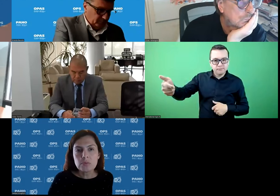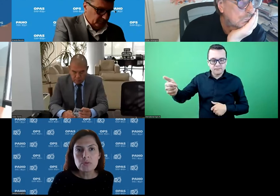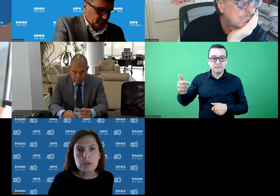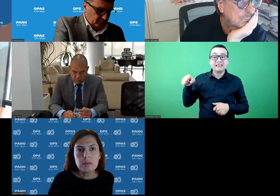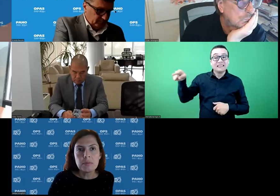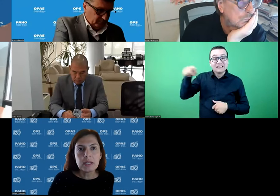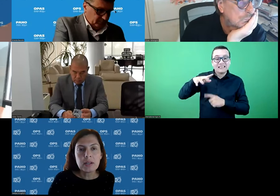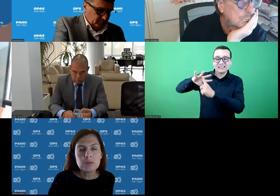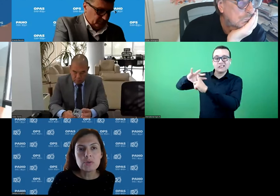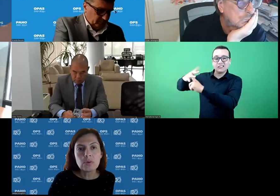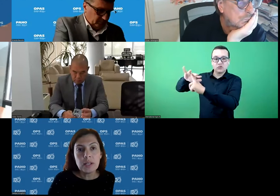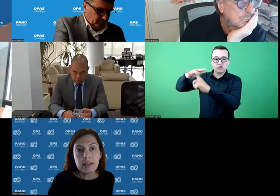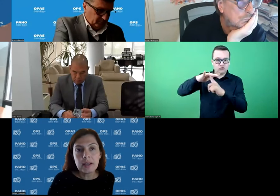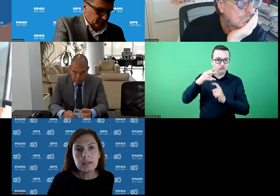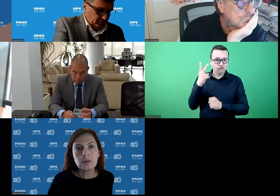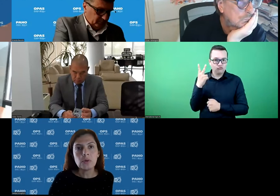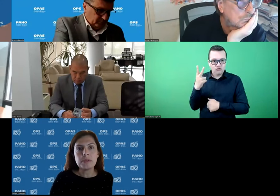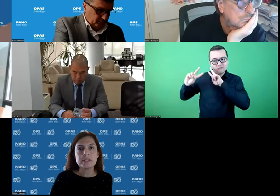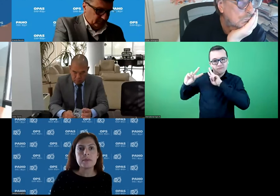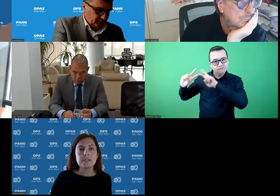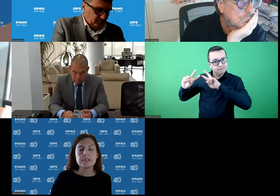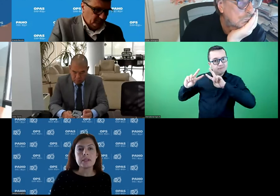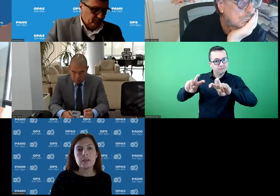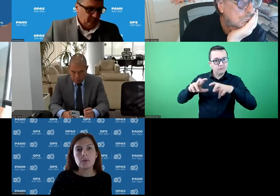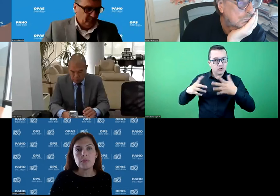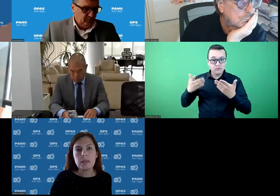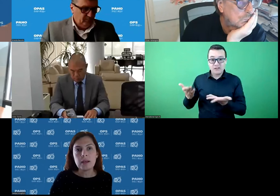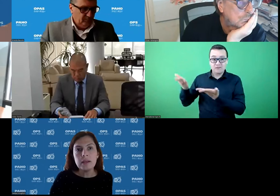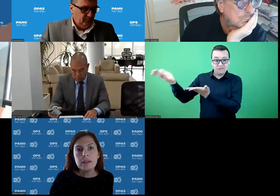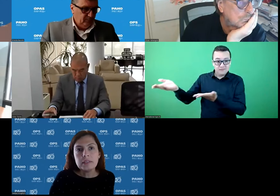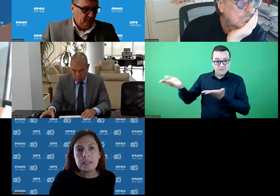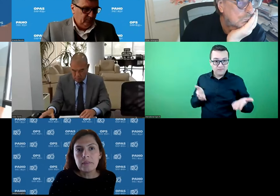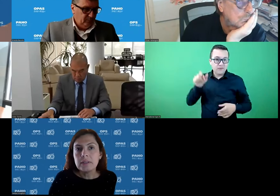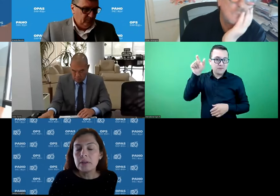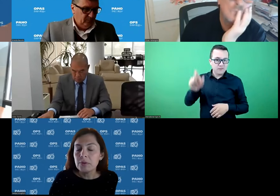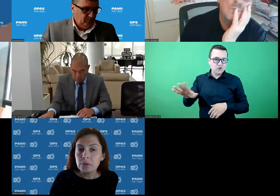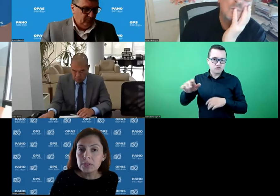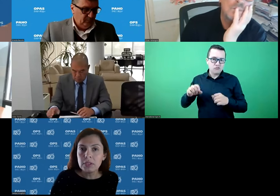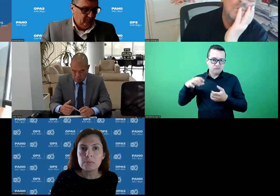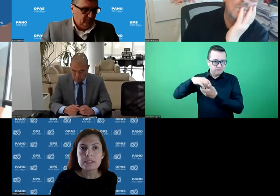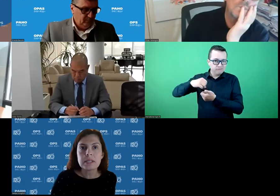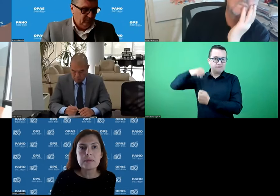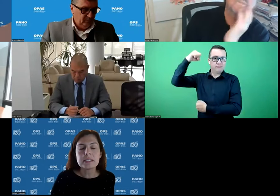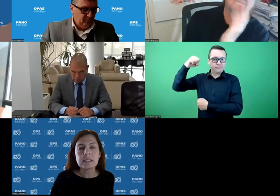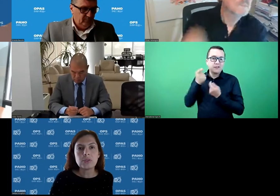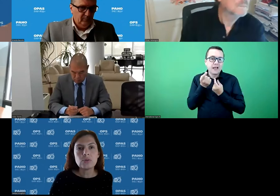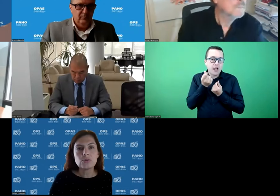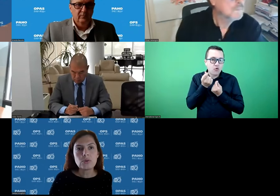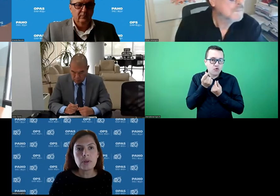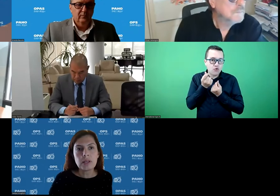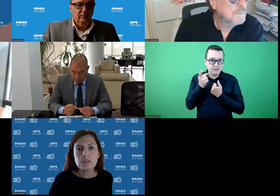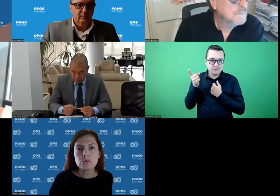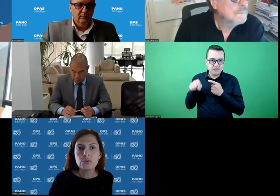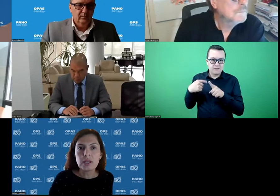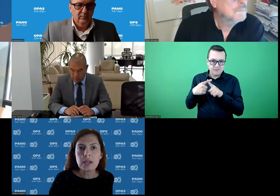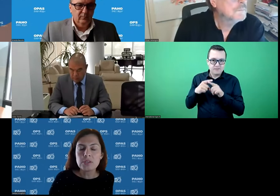some case studies, and I would like to invite now our economist and colleague David DeBroad, who